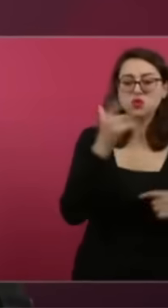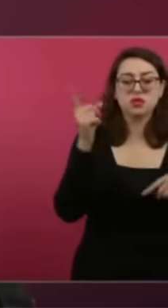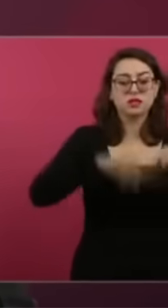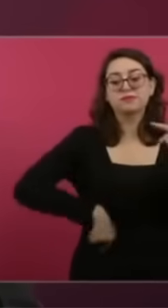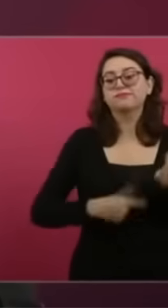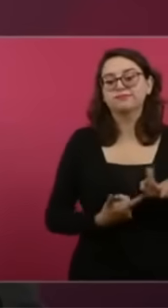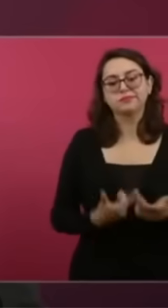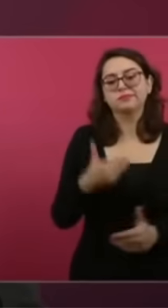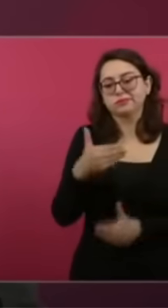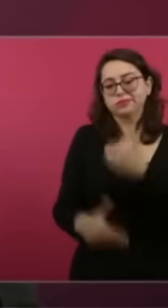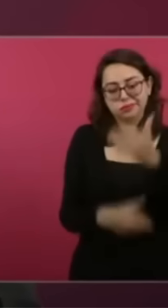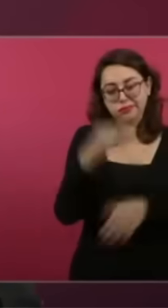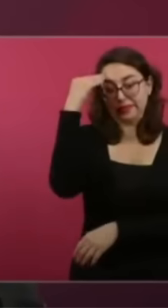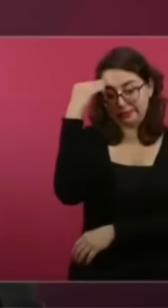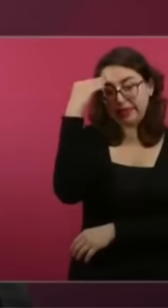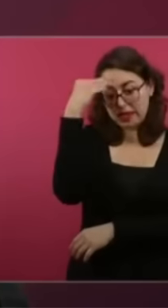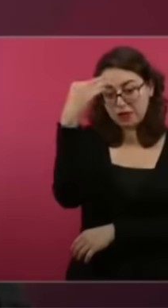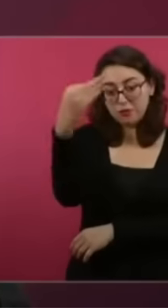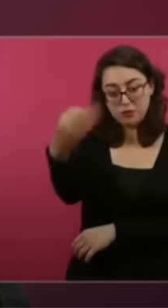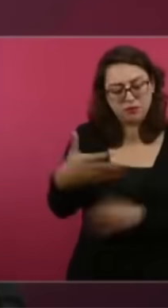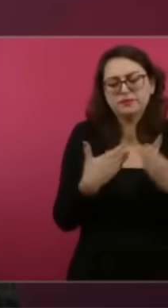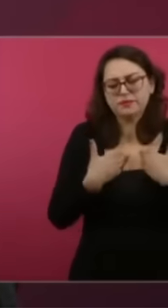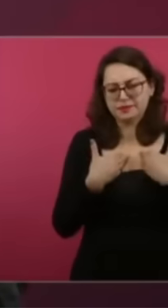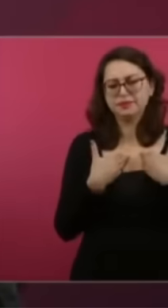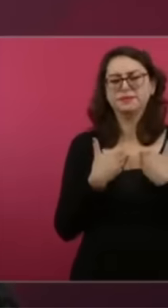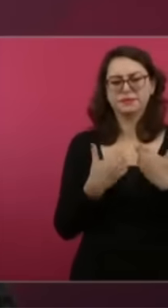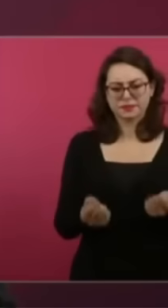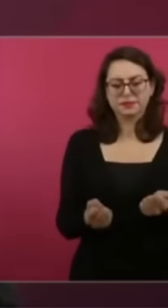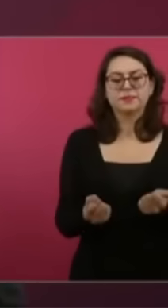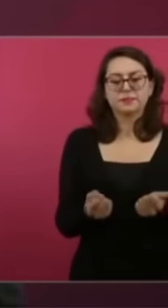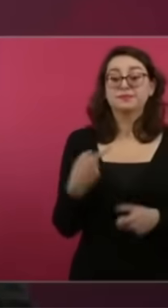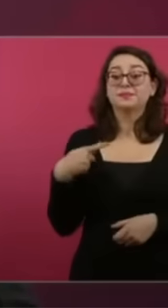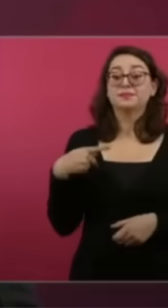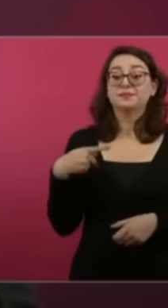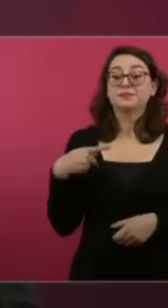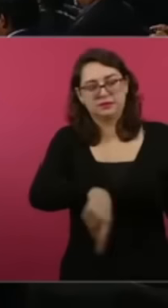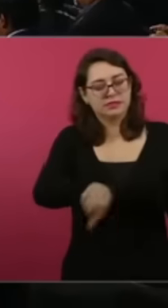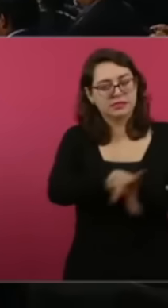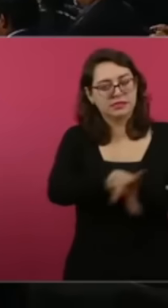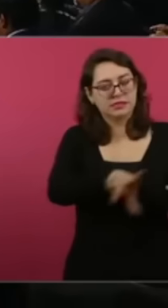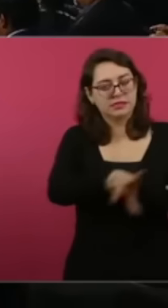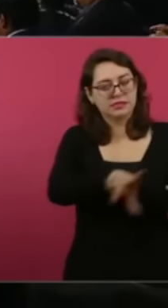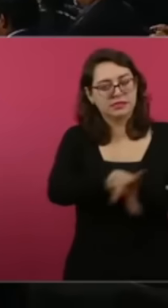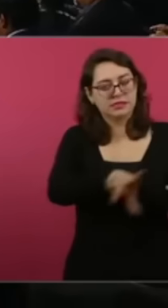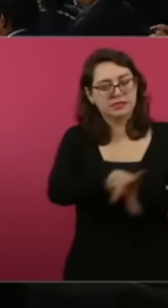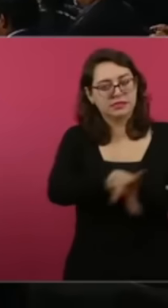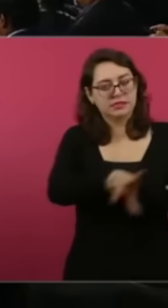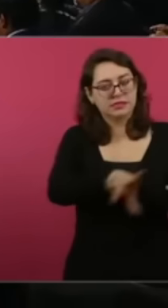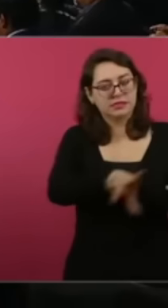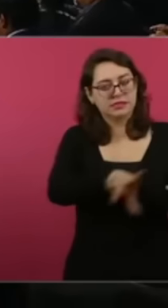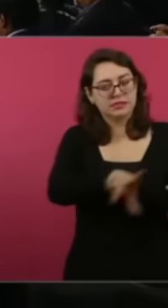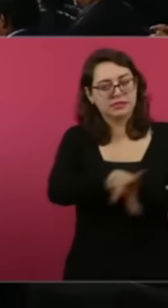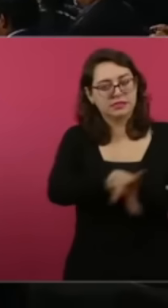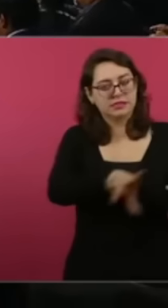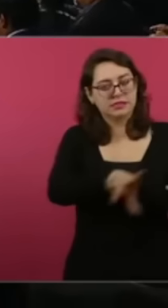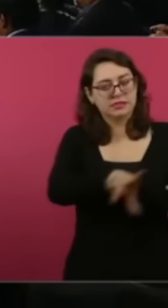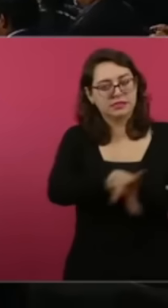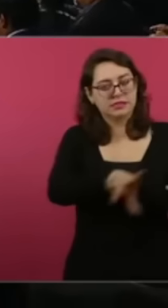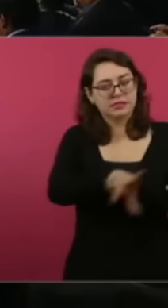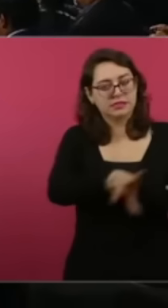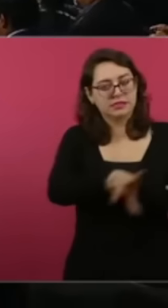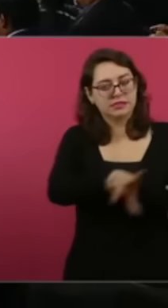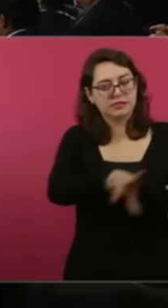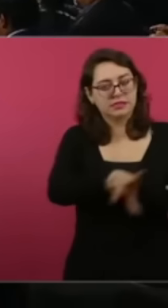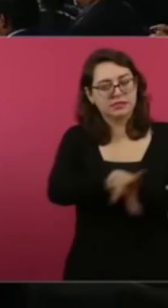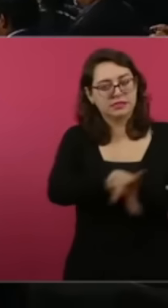proceso, pero todavía hace falta. Pues ahí está, familia, parte de lo que dijo el presidente